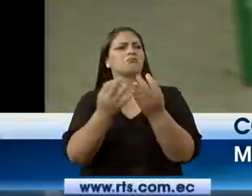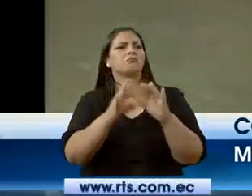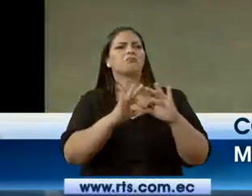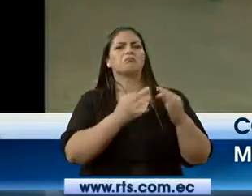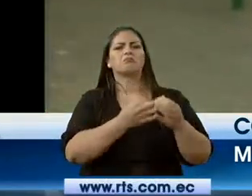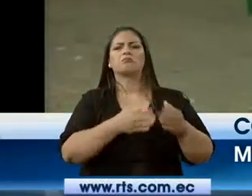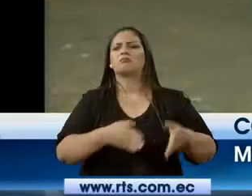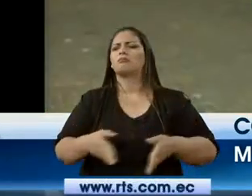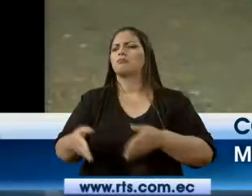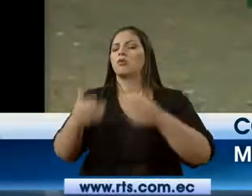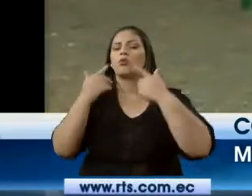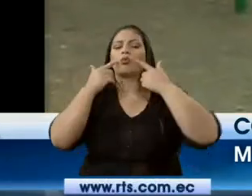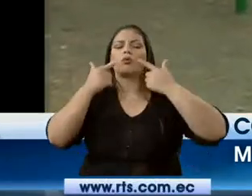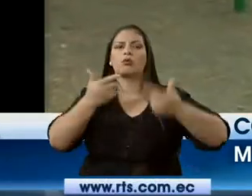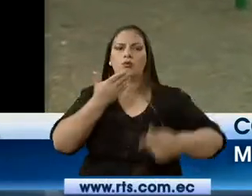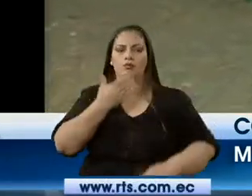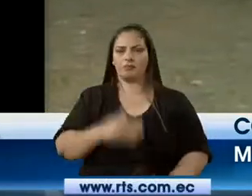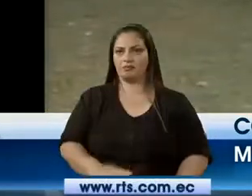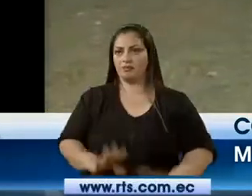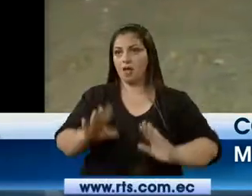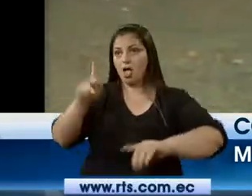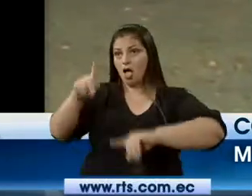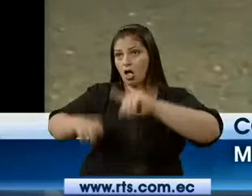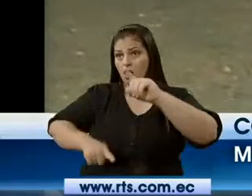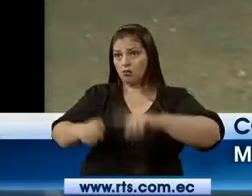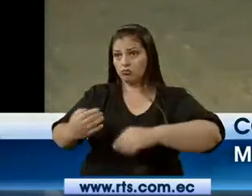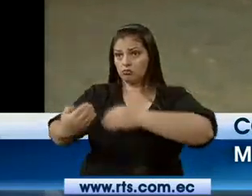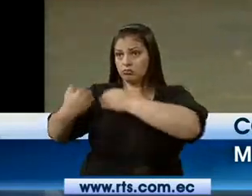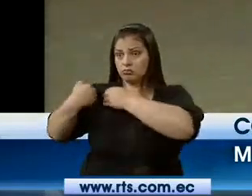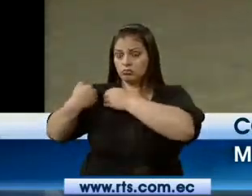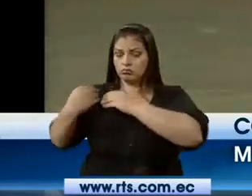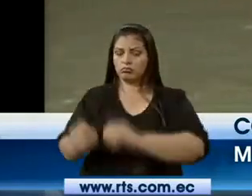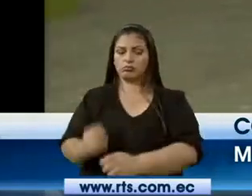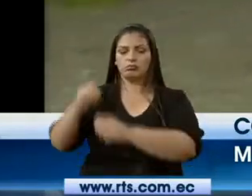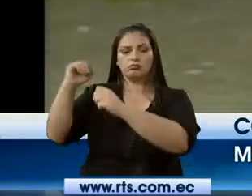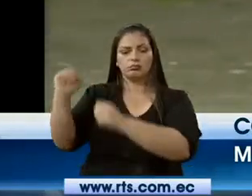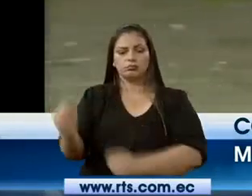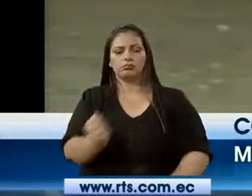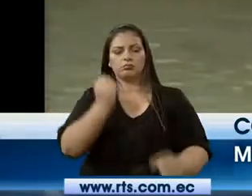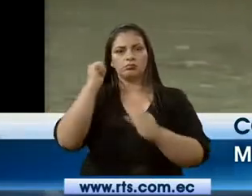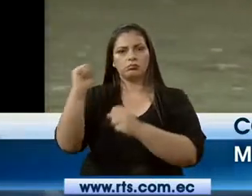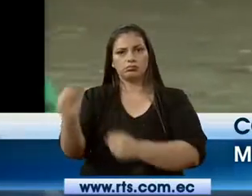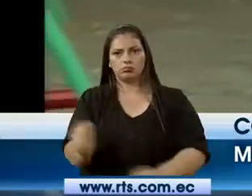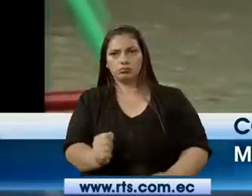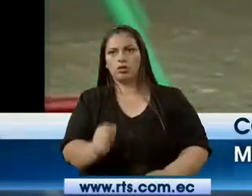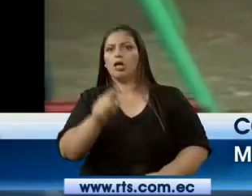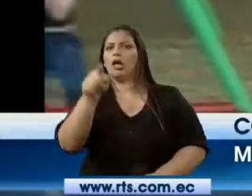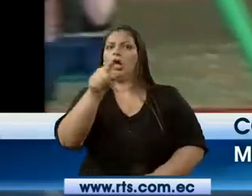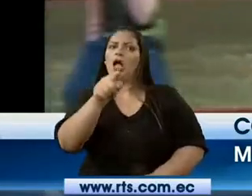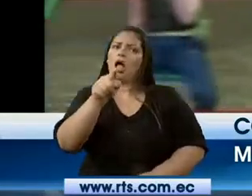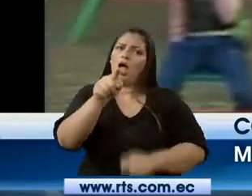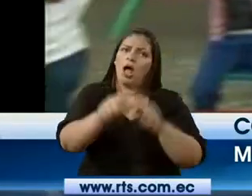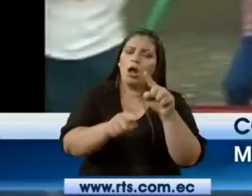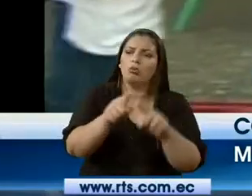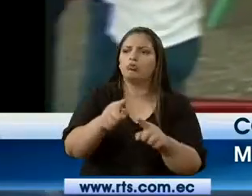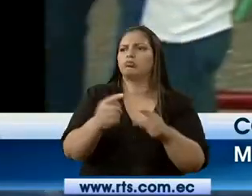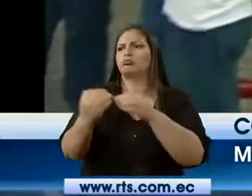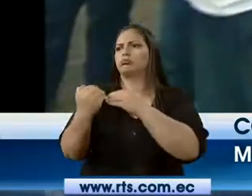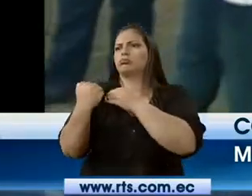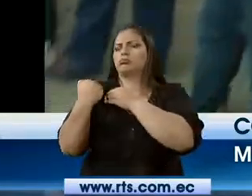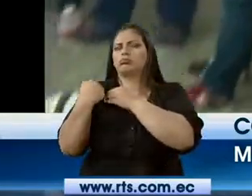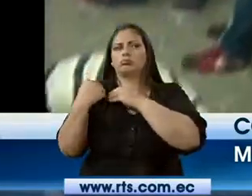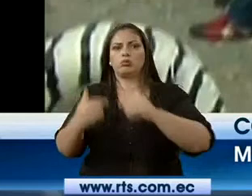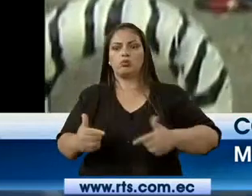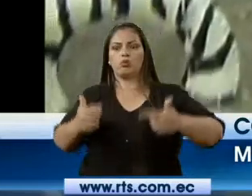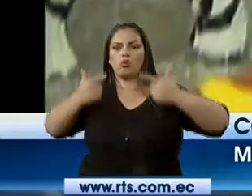Unos venimos a barrer, otros venimos a limpiar las llantas, otros vienen a cuidar que los niños no dañen.